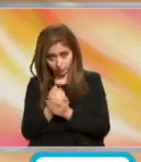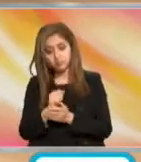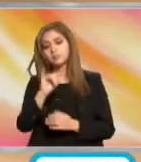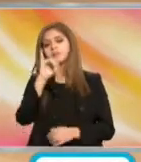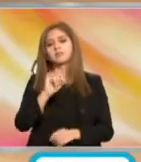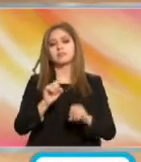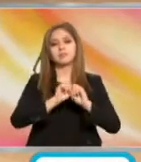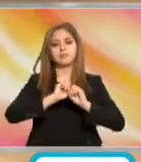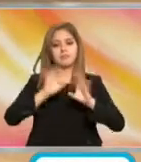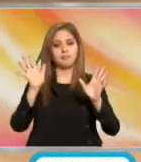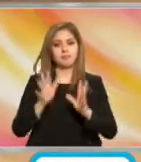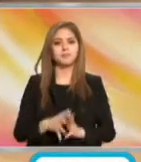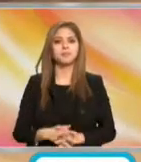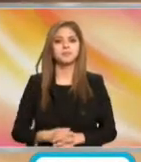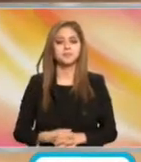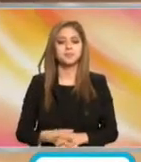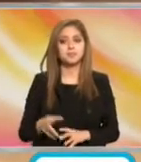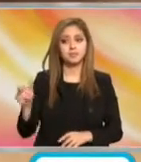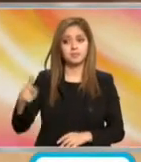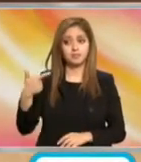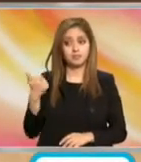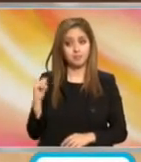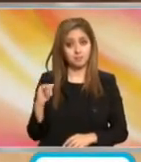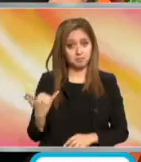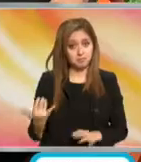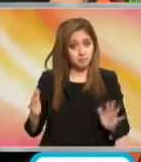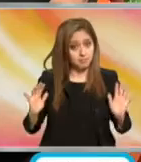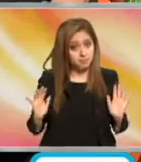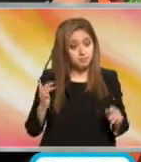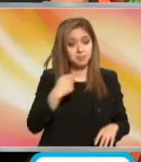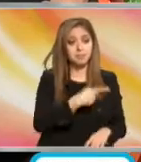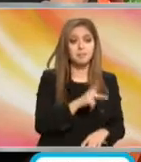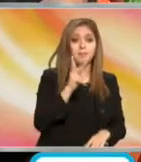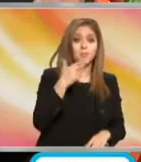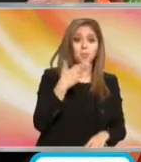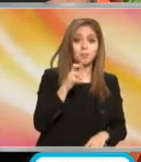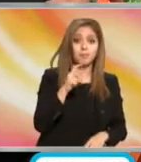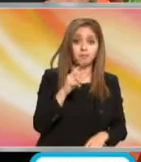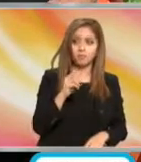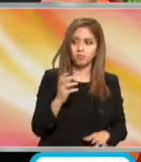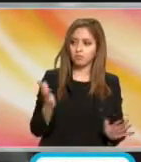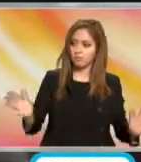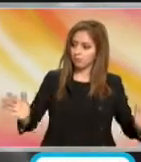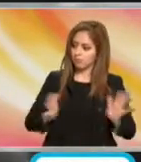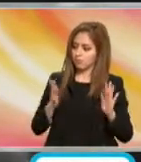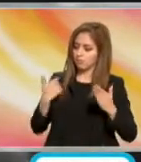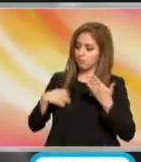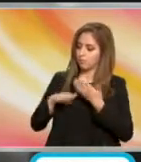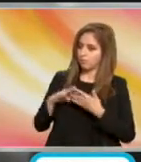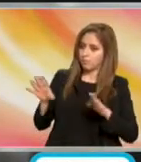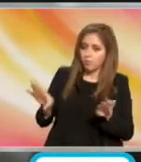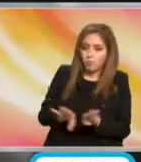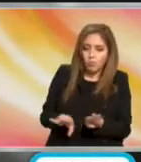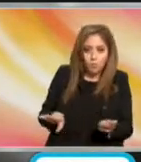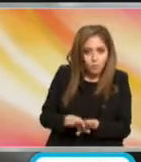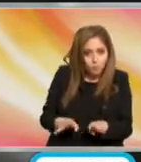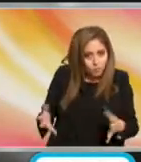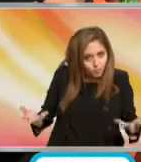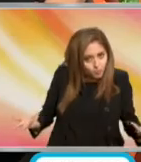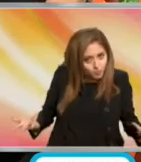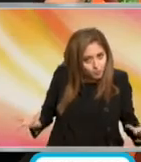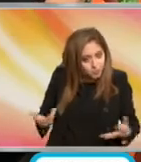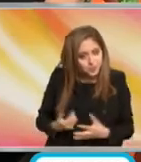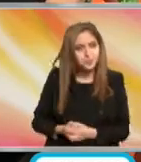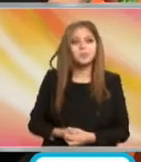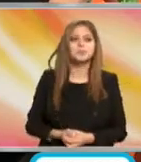bien. Pero por supuesto, Yo de Gaby no lo dudo, pero Humberto, qué poca fe me tienes, No, chef. pues Qué es que barbaridad, no, hombre. No